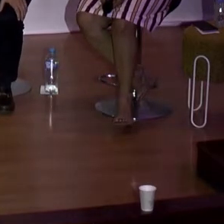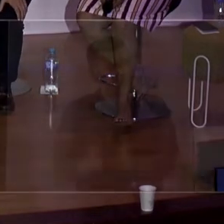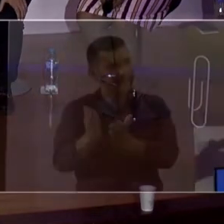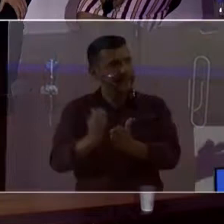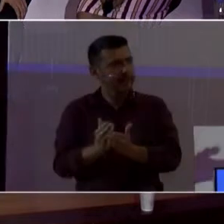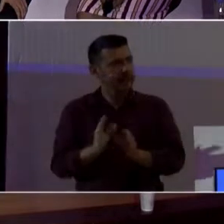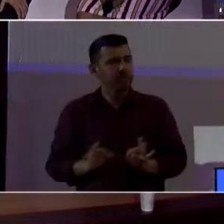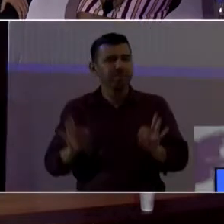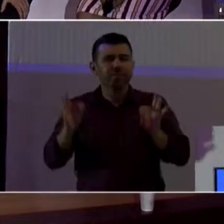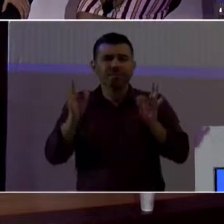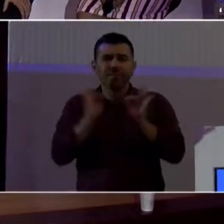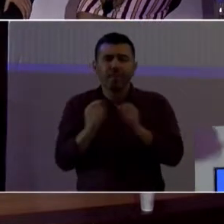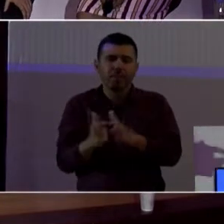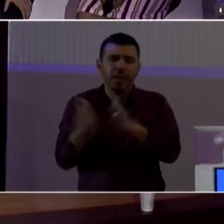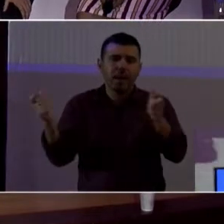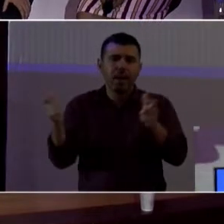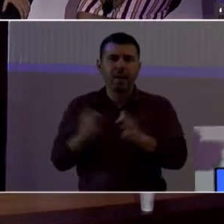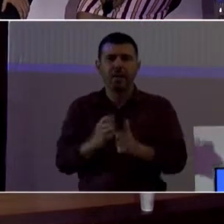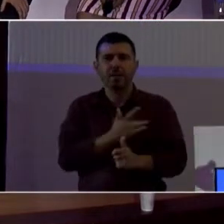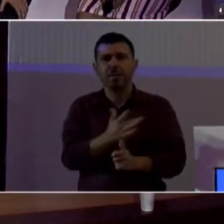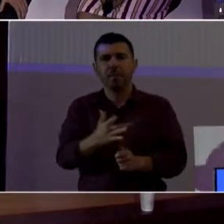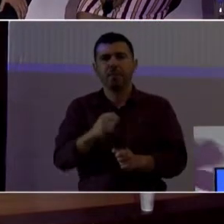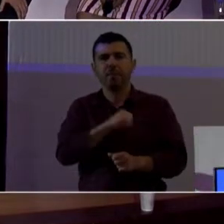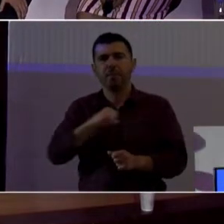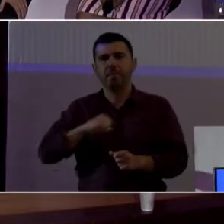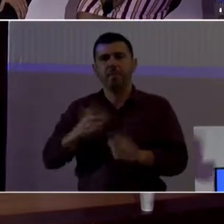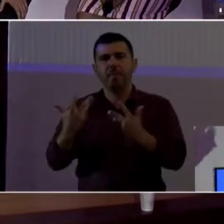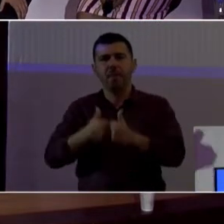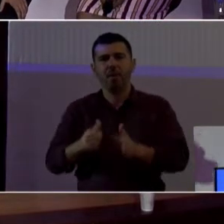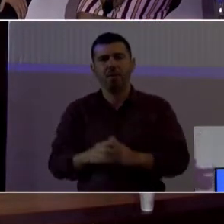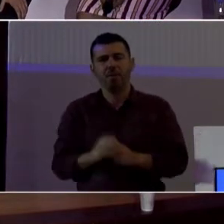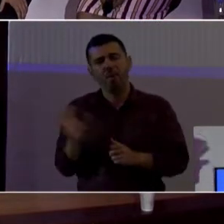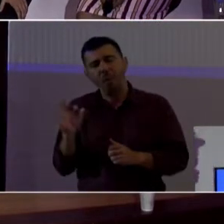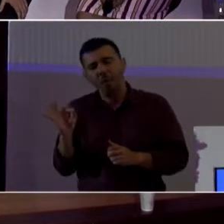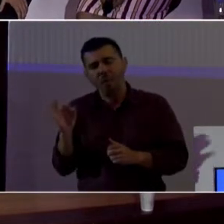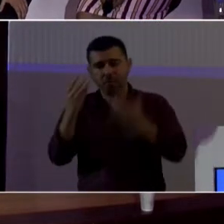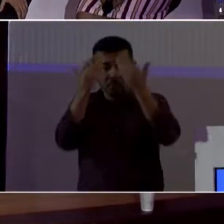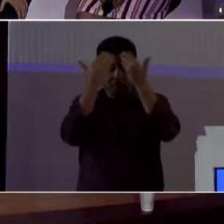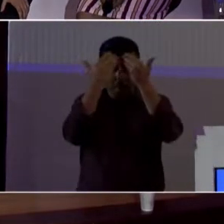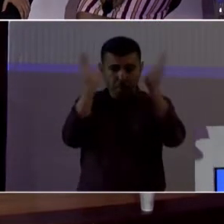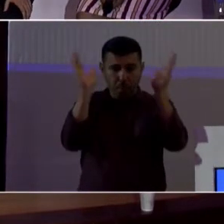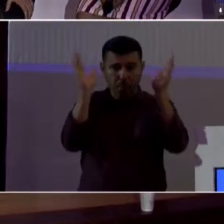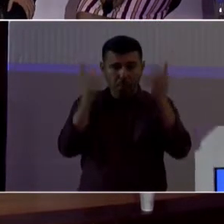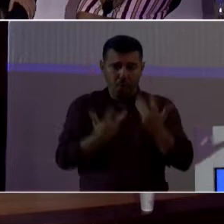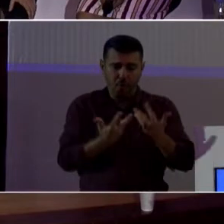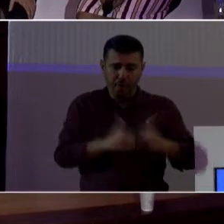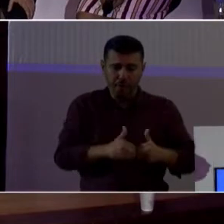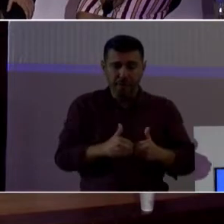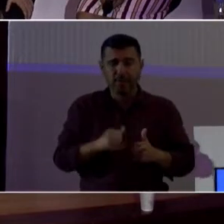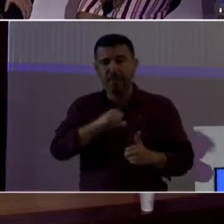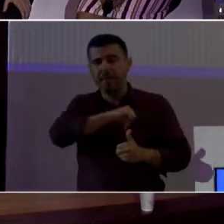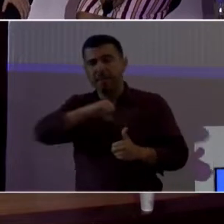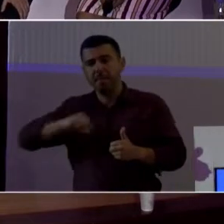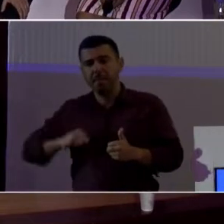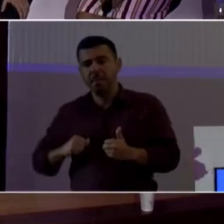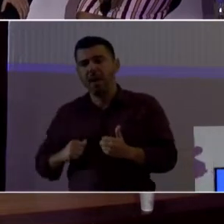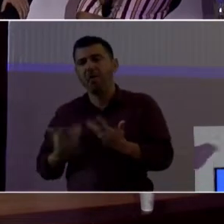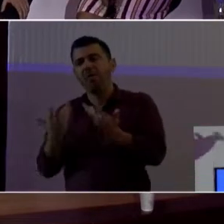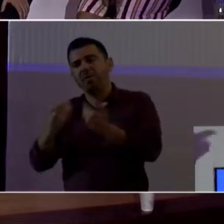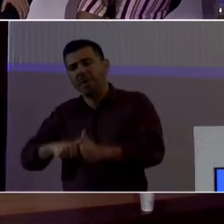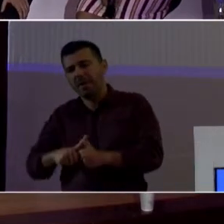esa gran voluntad del sector privado o público-privado en vincularse a este